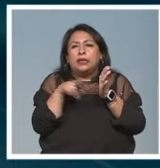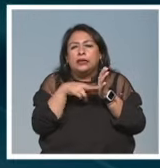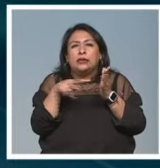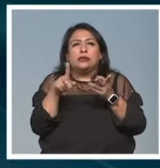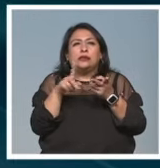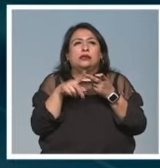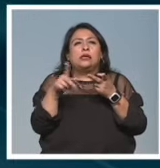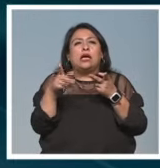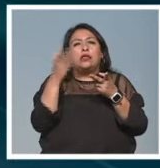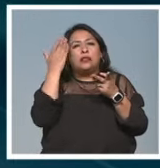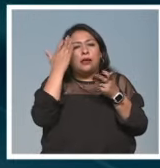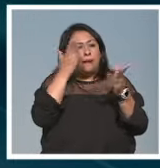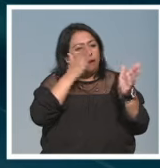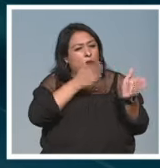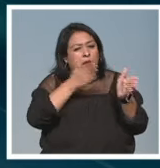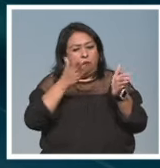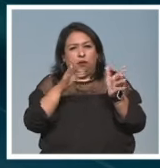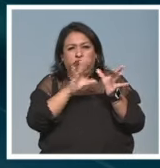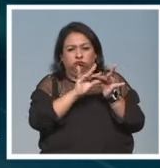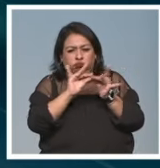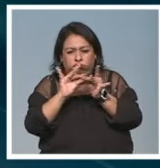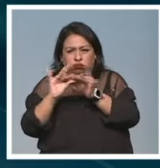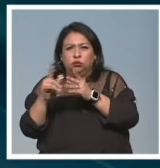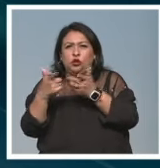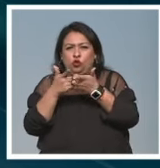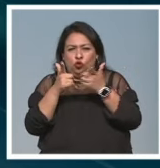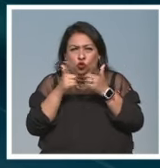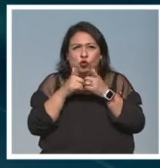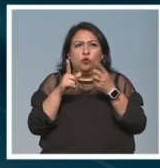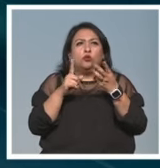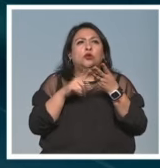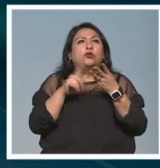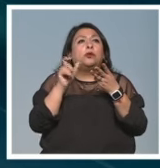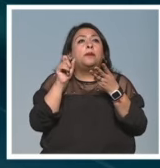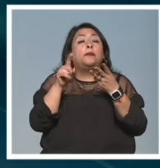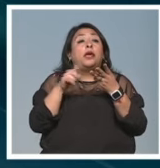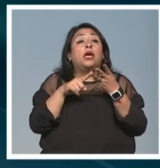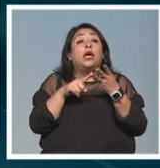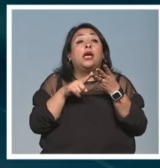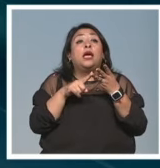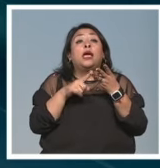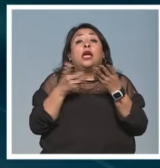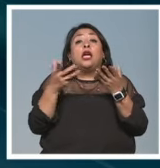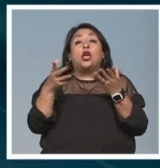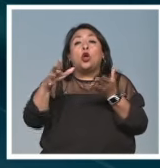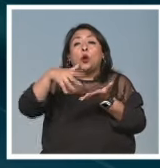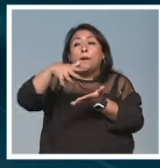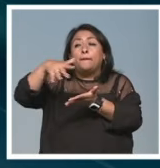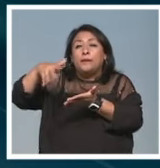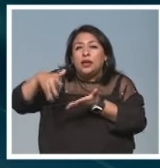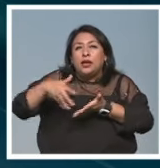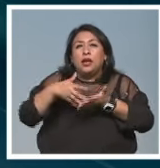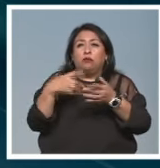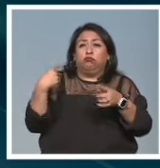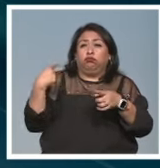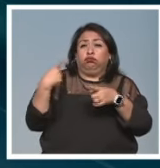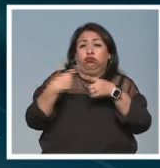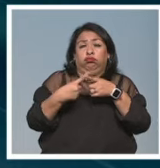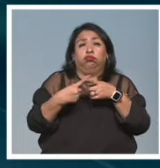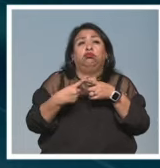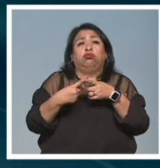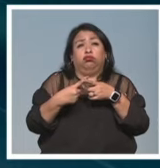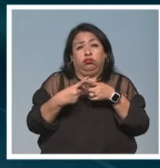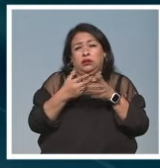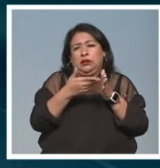revistas, una cronología muy detallada de las bandas. Vienen también lo que son compilados que se ha hecho a lo largo